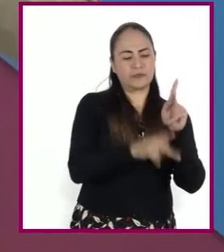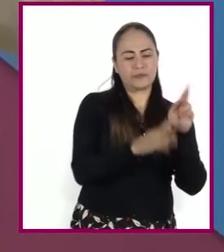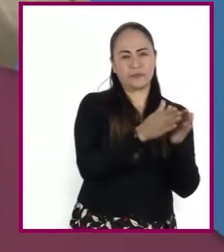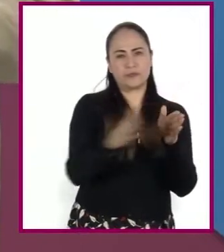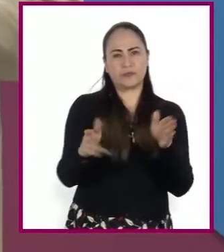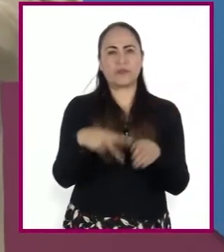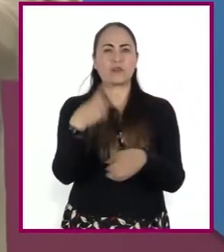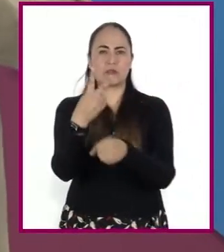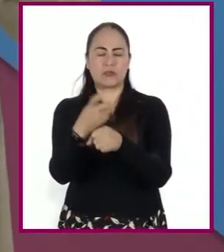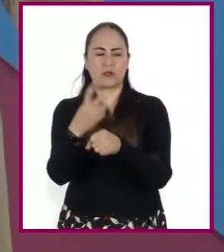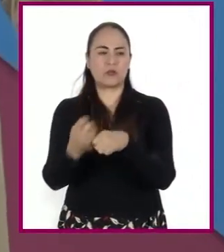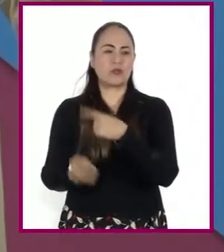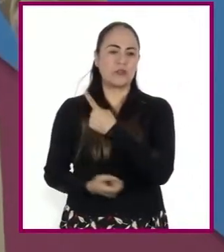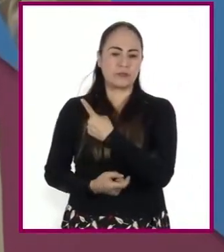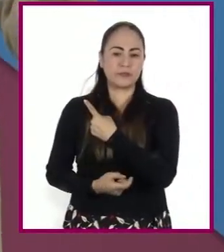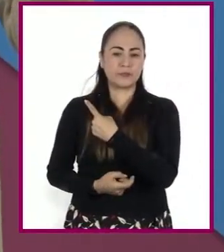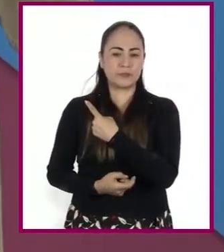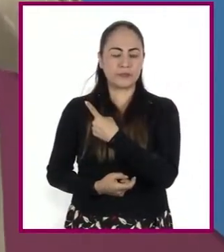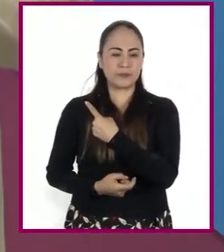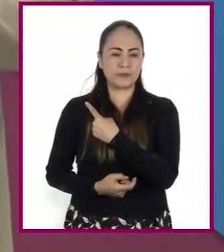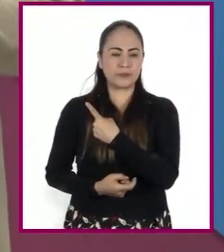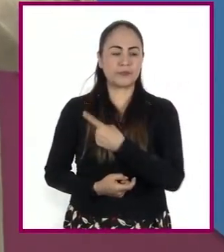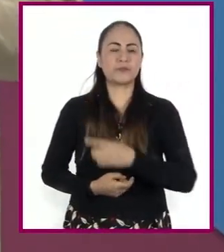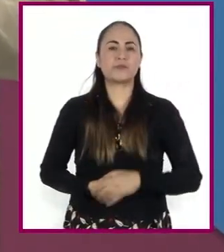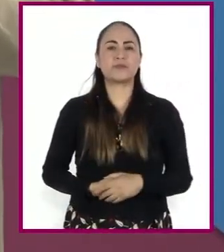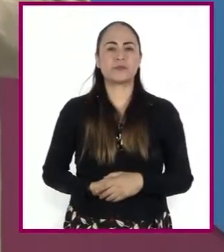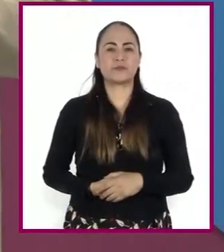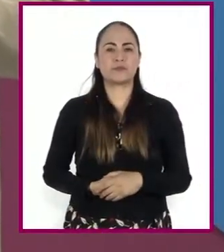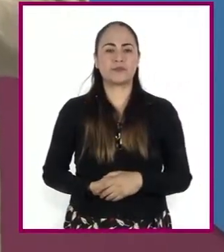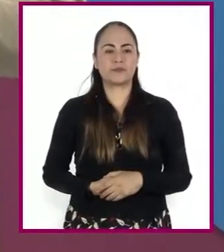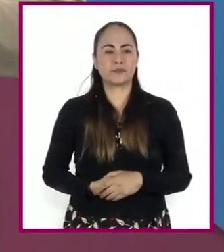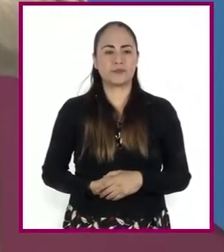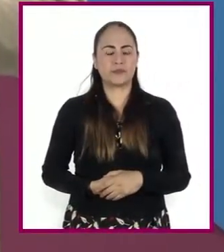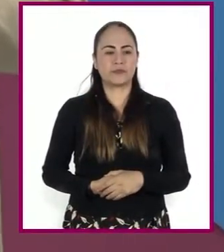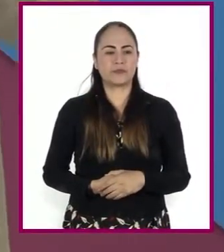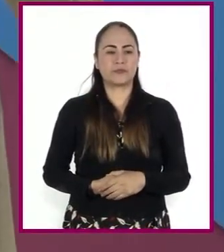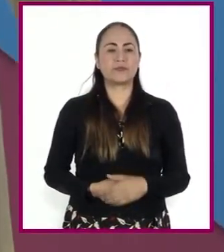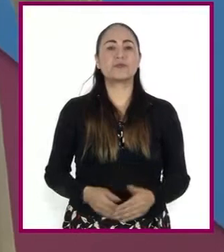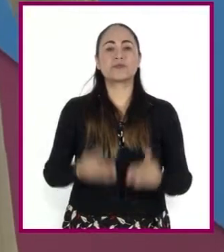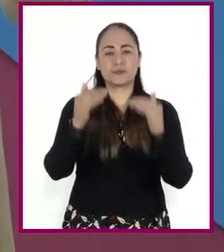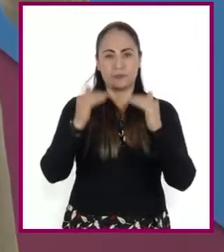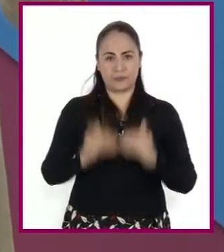Durante ese periodo, se puede resumir la política previrreinal en 4